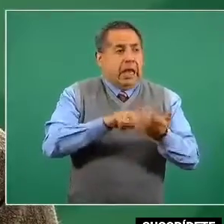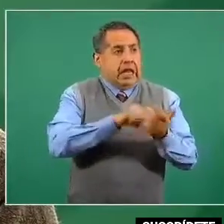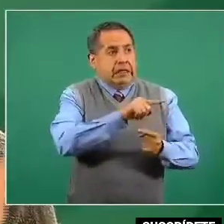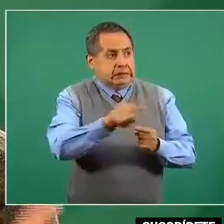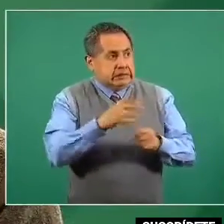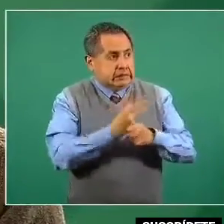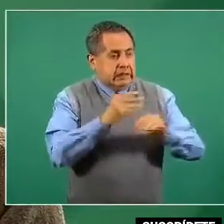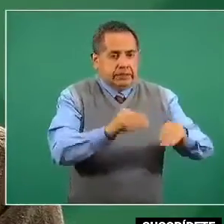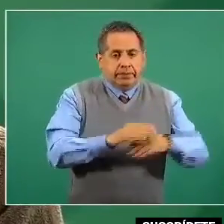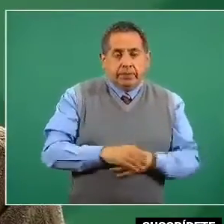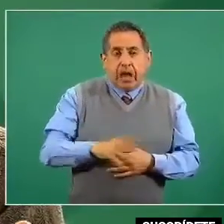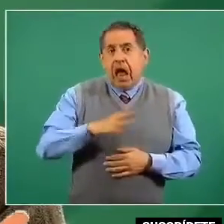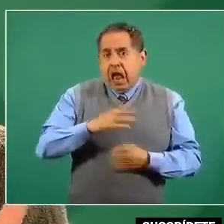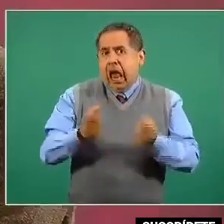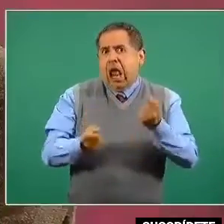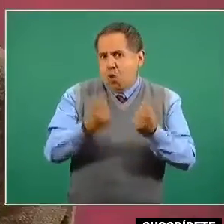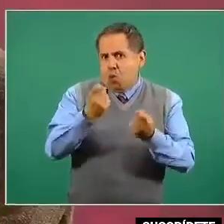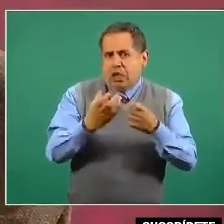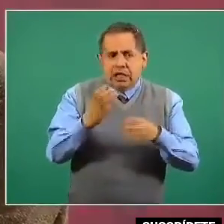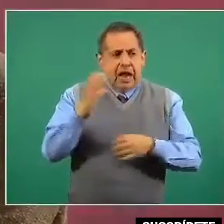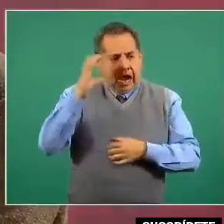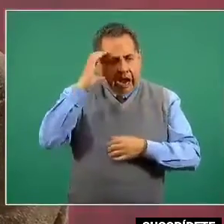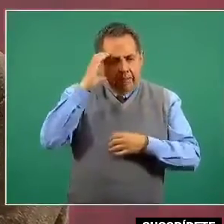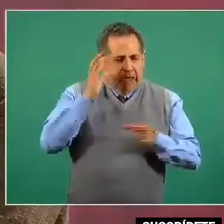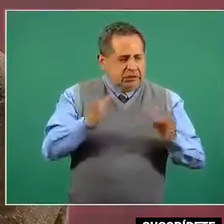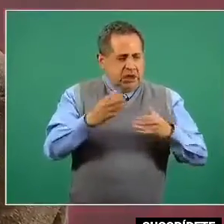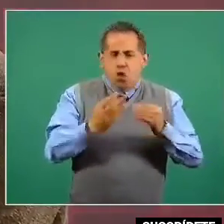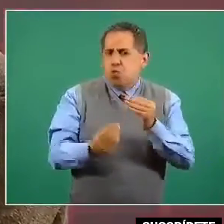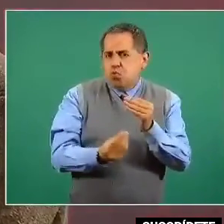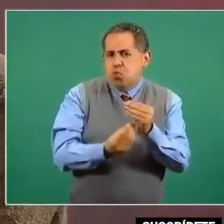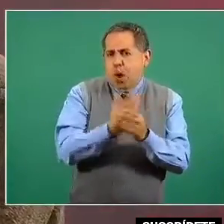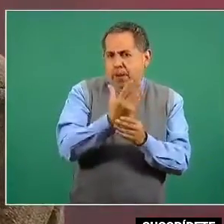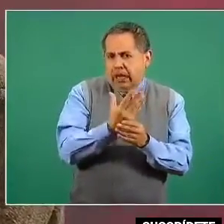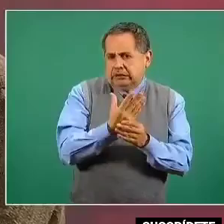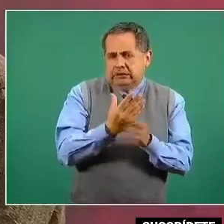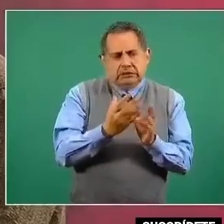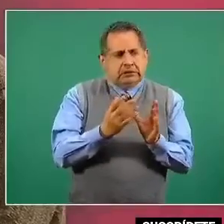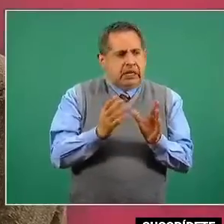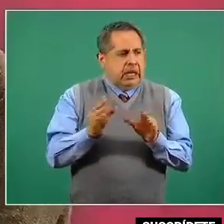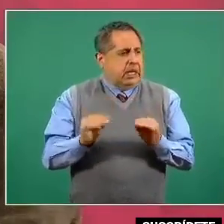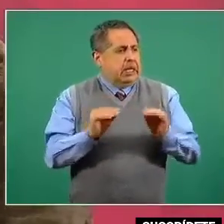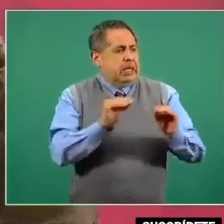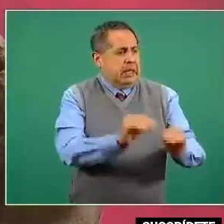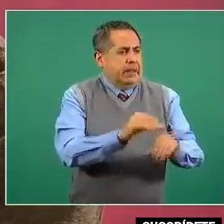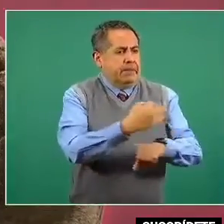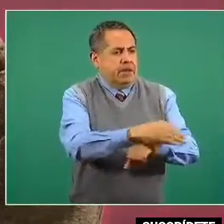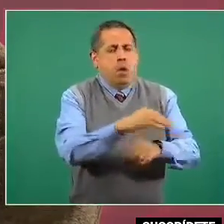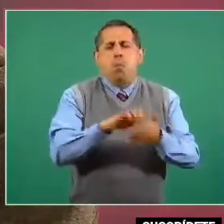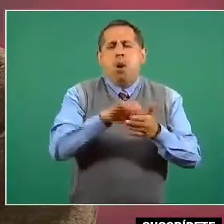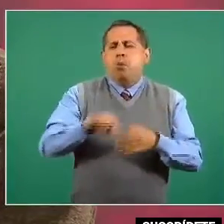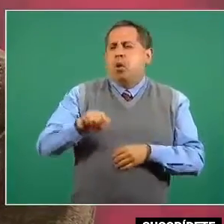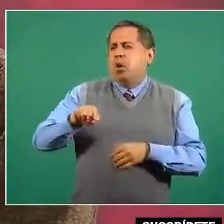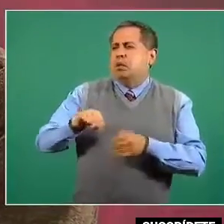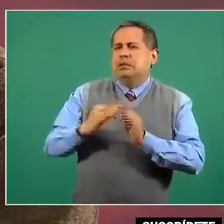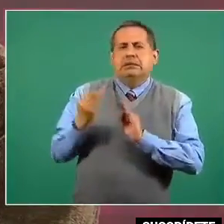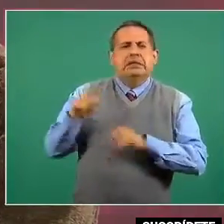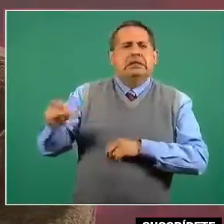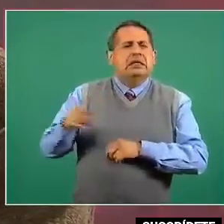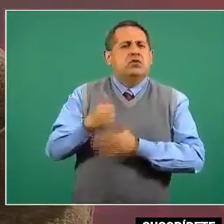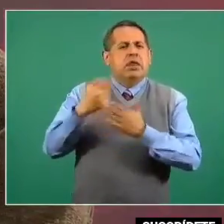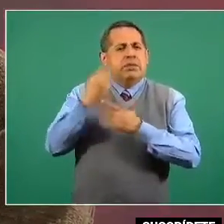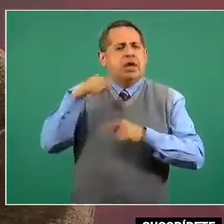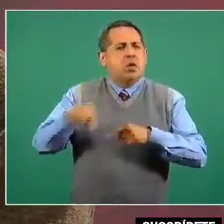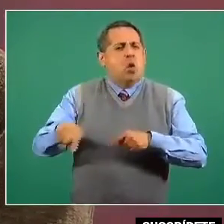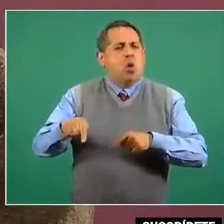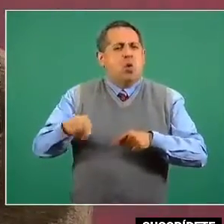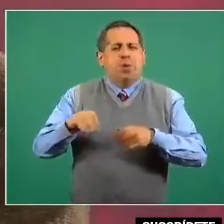camas nuevas que se pueden aportar mayormente en unidades temporales, como la unidad que tenemos aquí en la Ciudad de México, en el